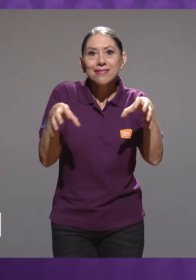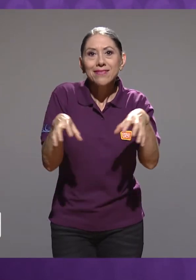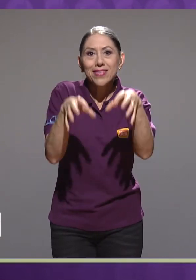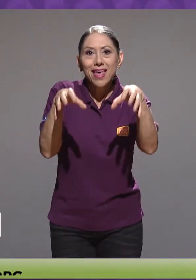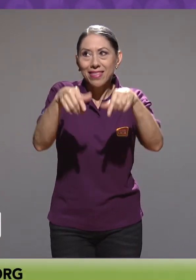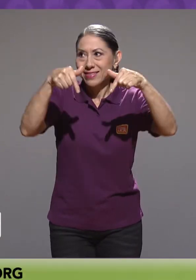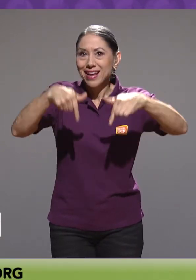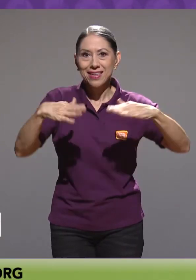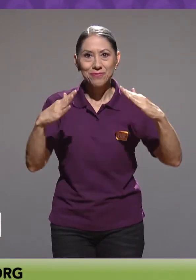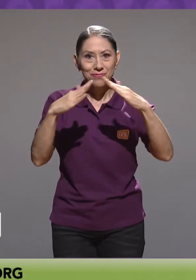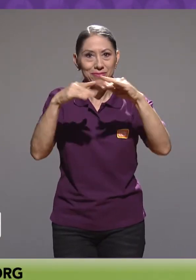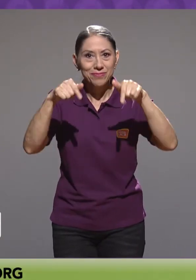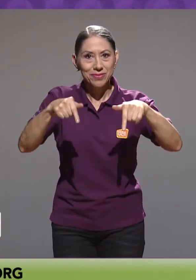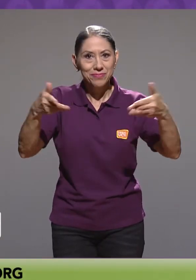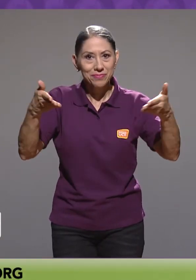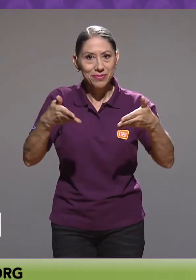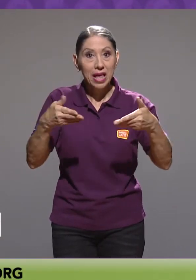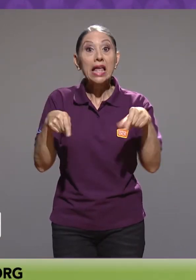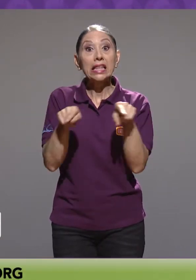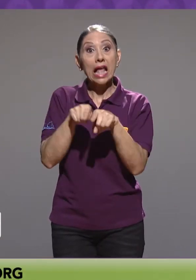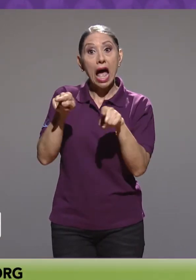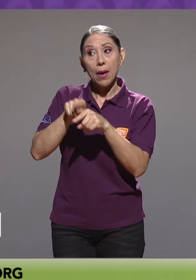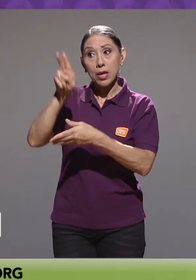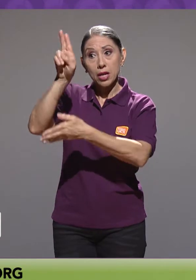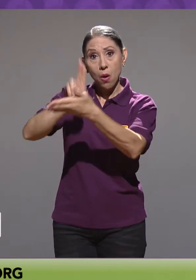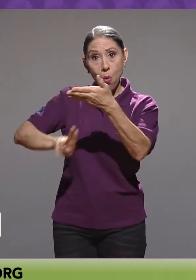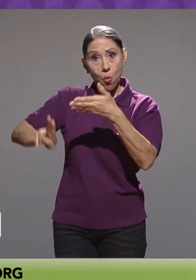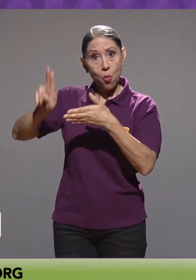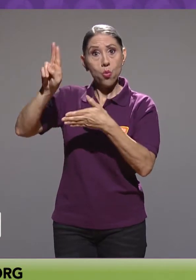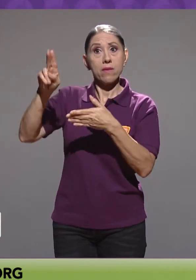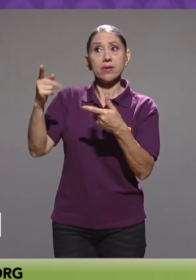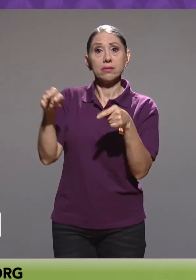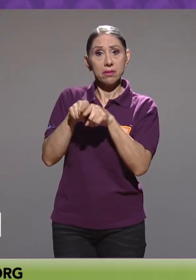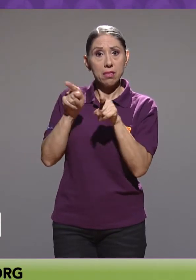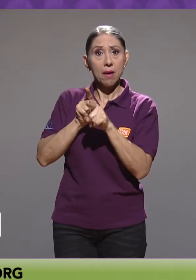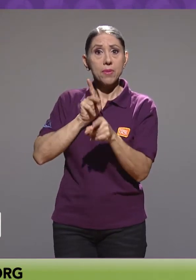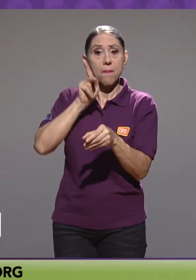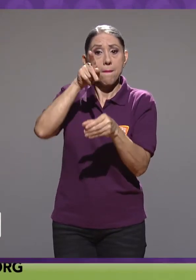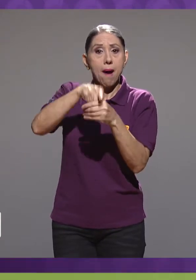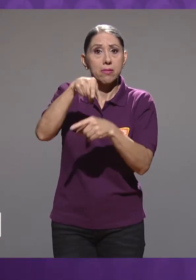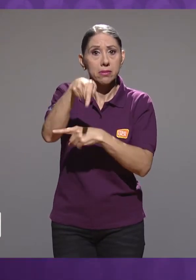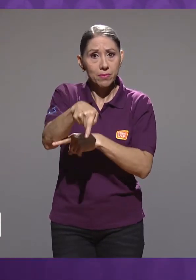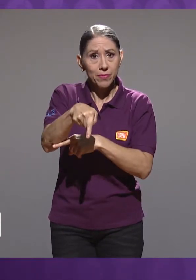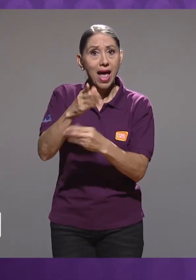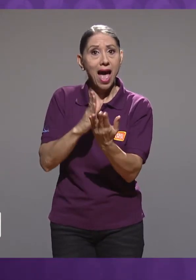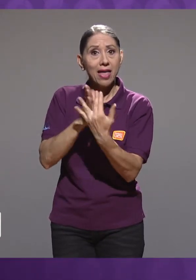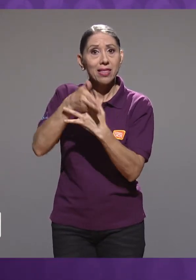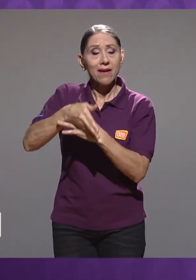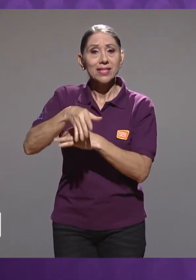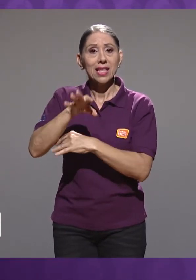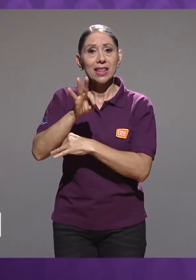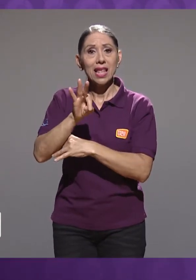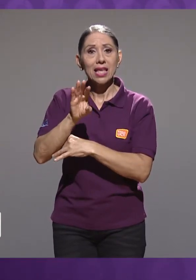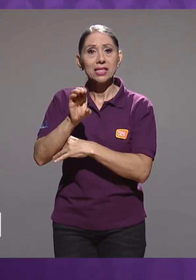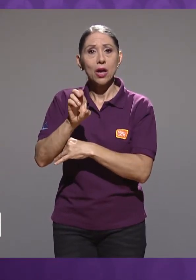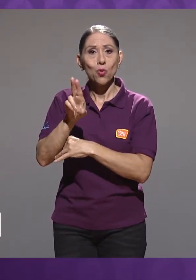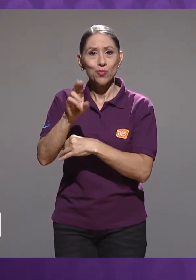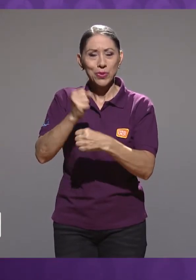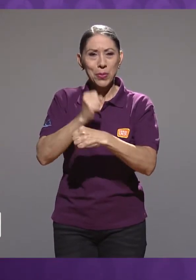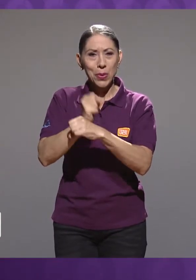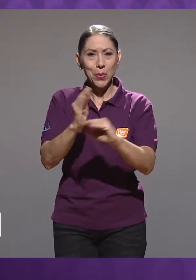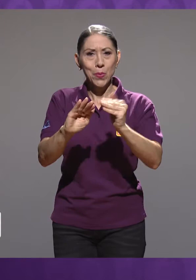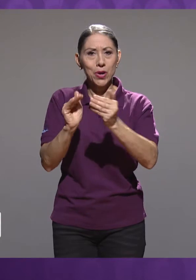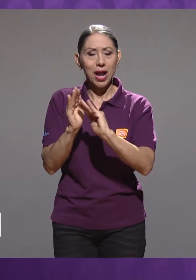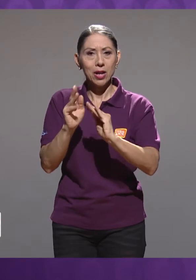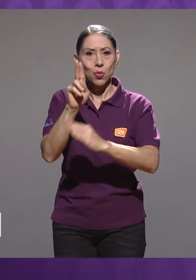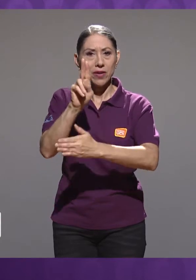diurnos. La misma academia está, digamos, inmersa en esto, ¿no? A través de los TCU y